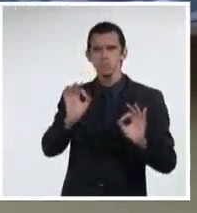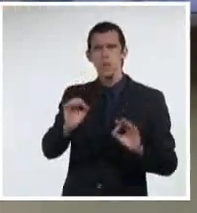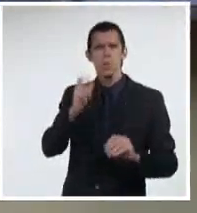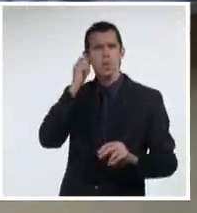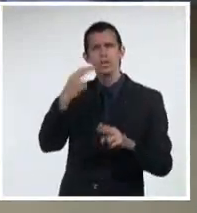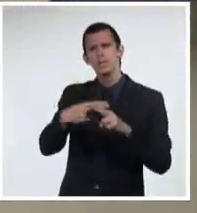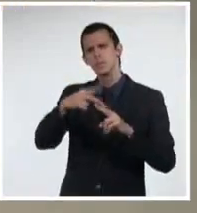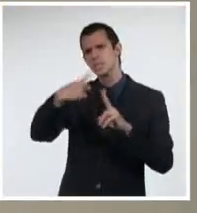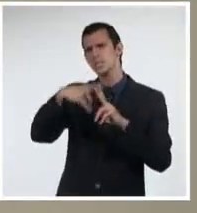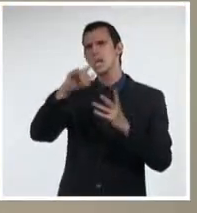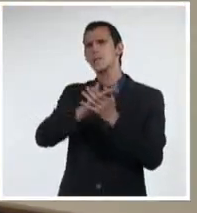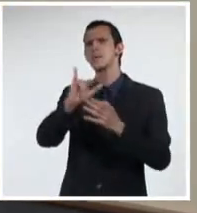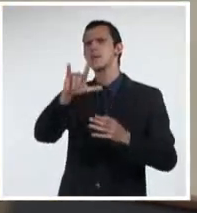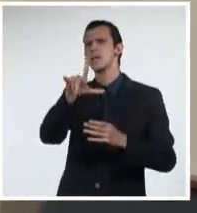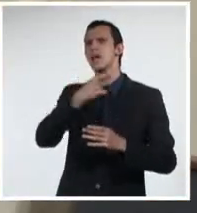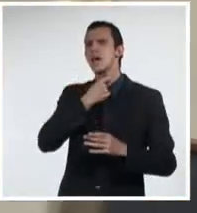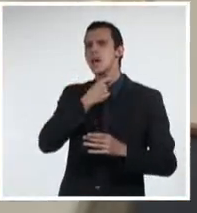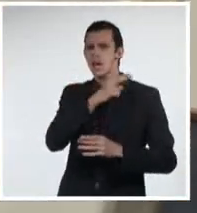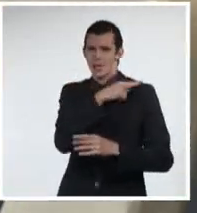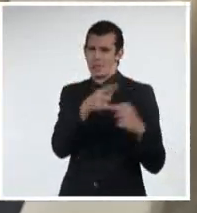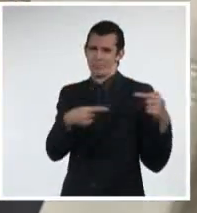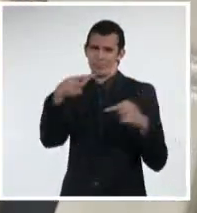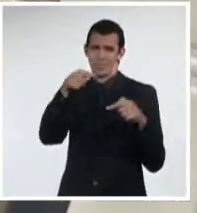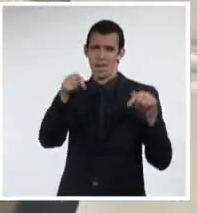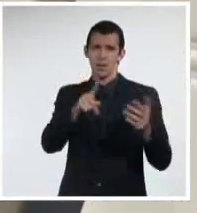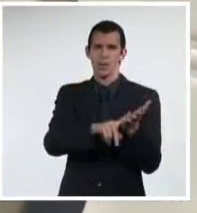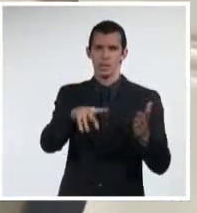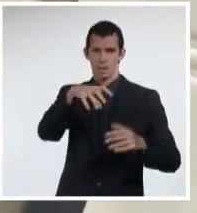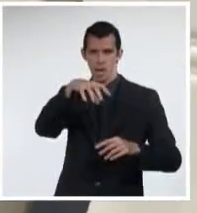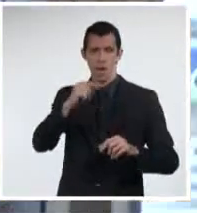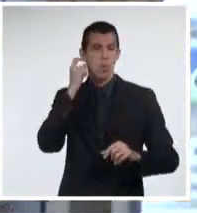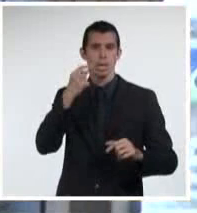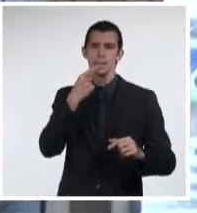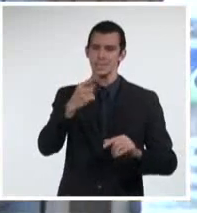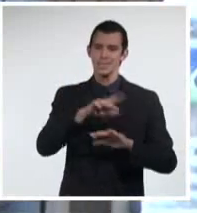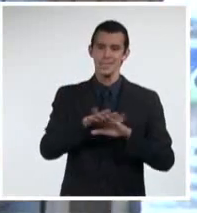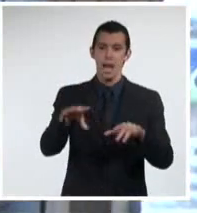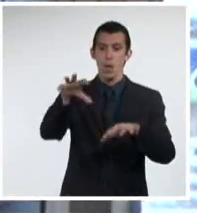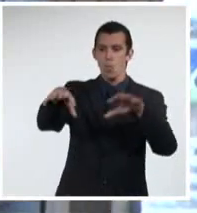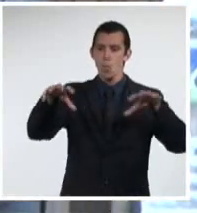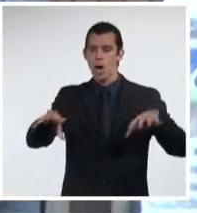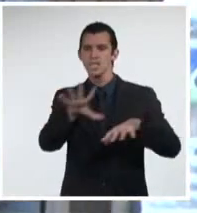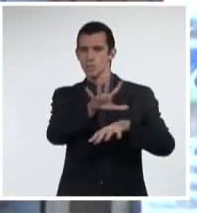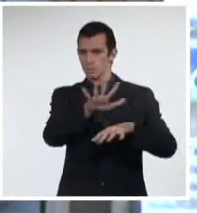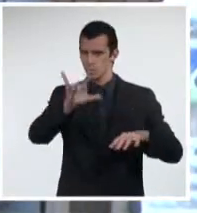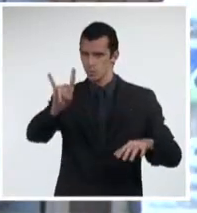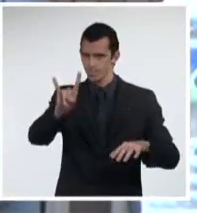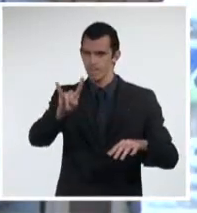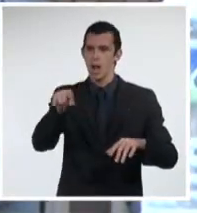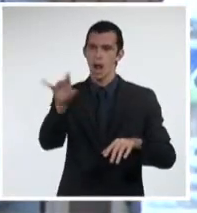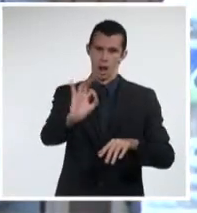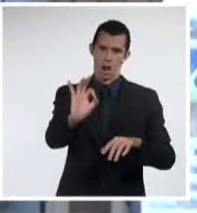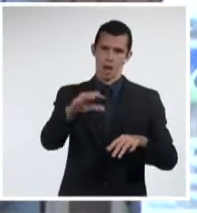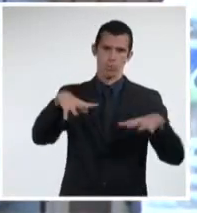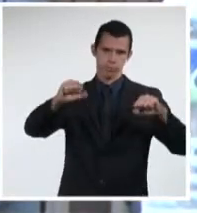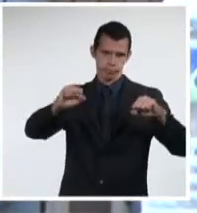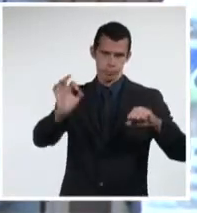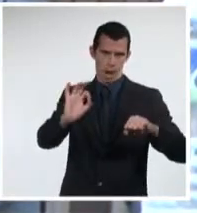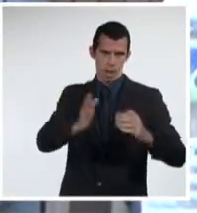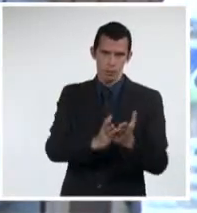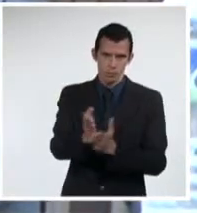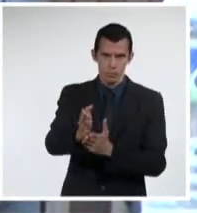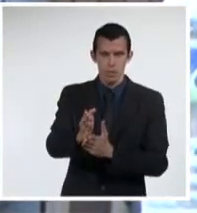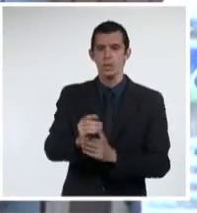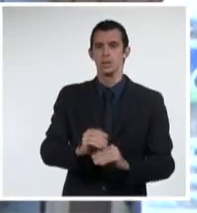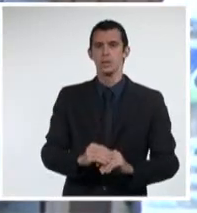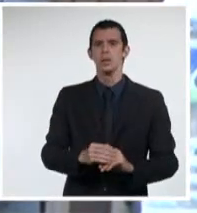Ramos Cordero. Ahora mismo nos quedan en la provincia 59 comunidades que no tienen energía, en 100 municipios, la